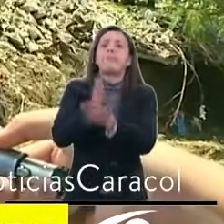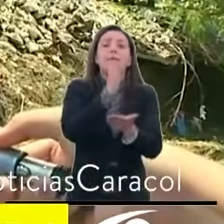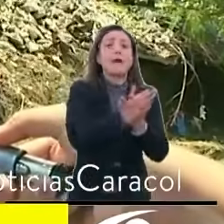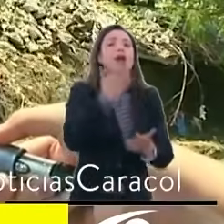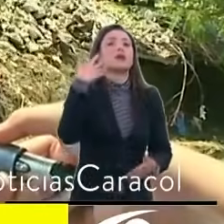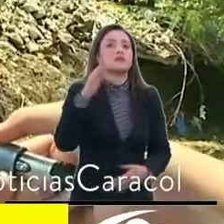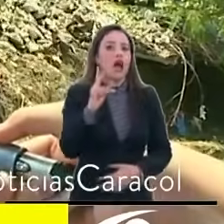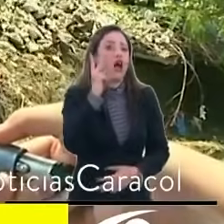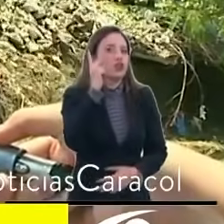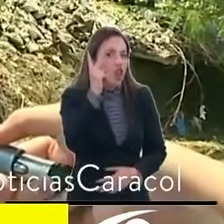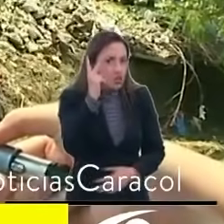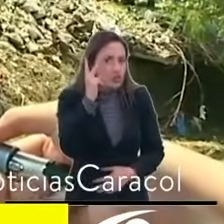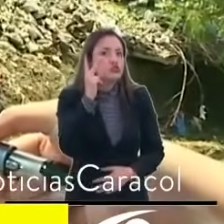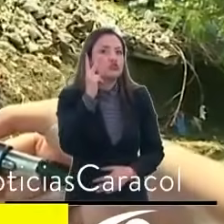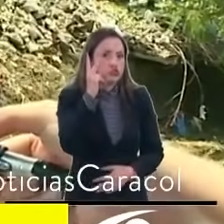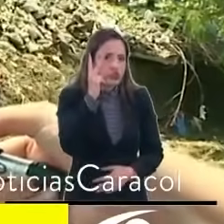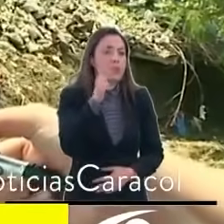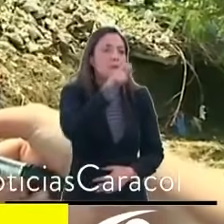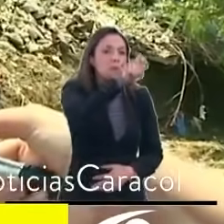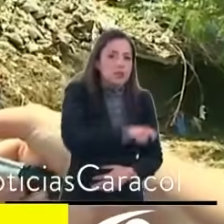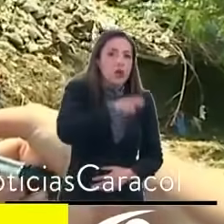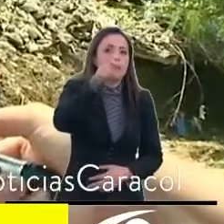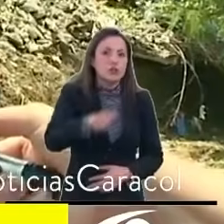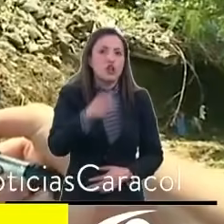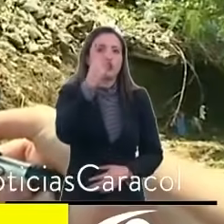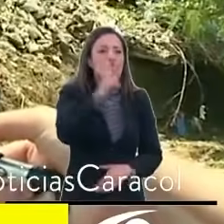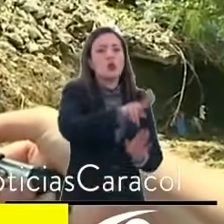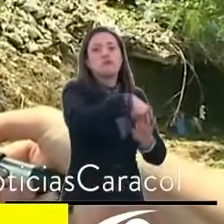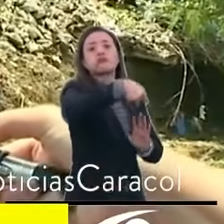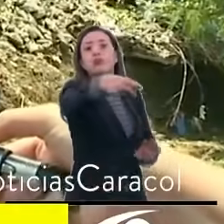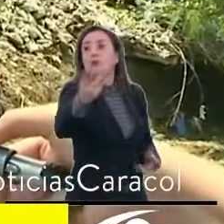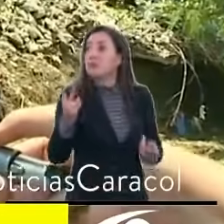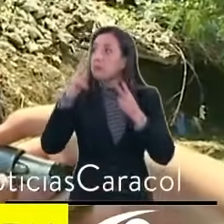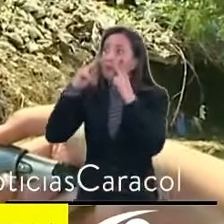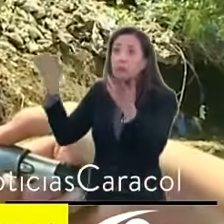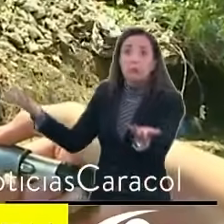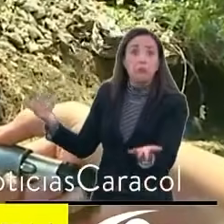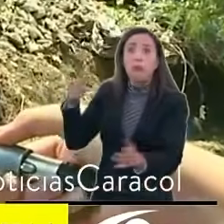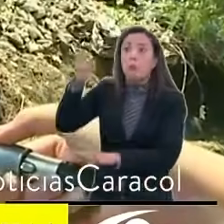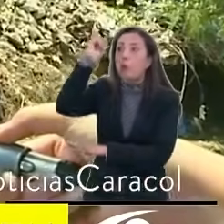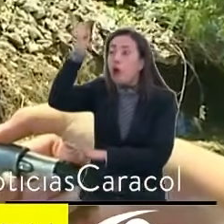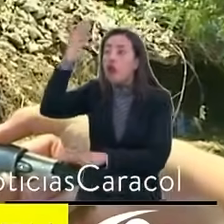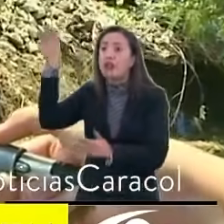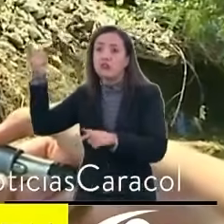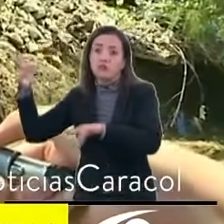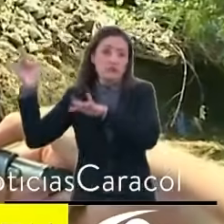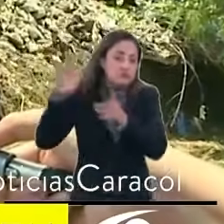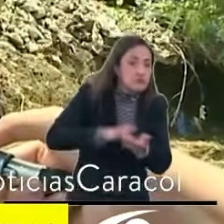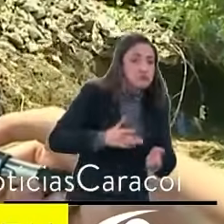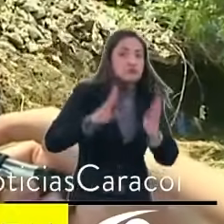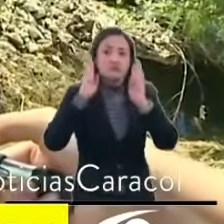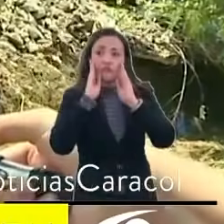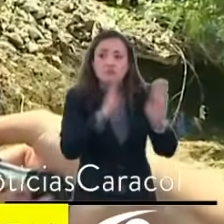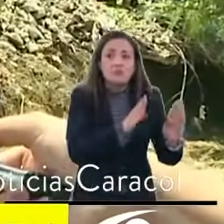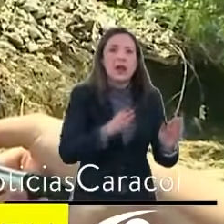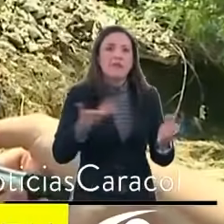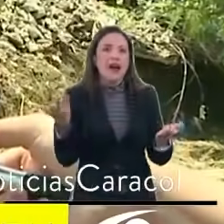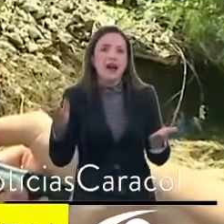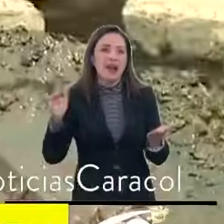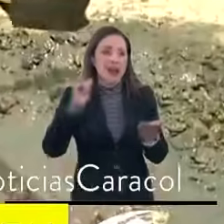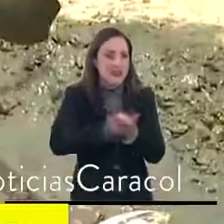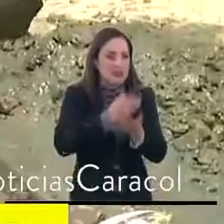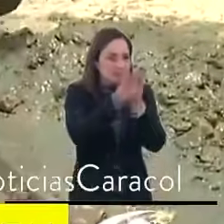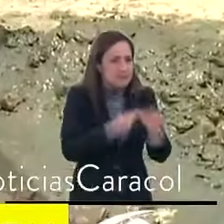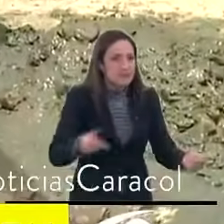dos casos en los que fueron arrastradas personas, pero todavía no vemos la voluntad política para erradicar este